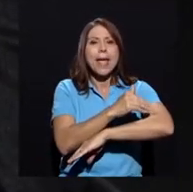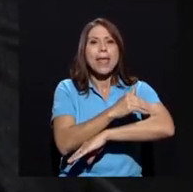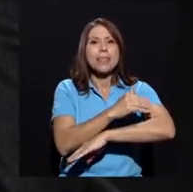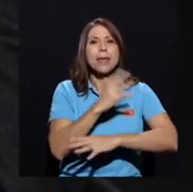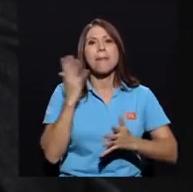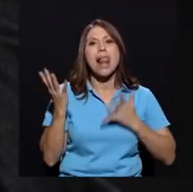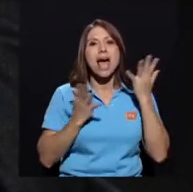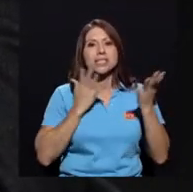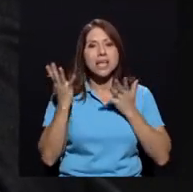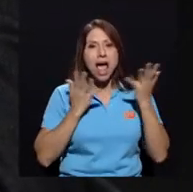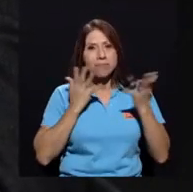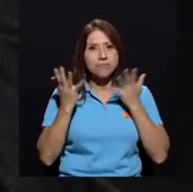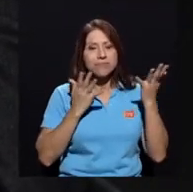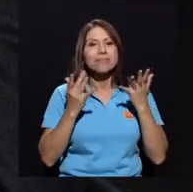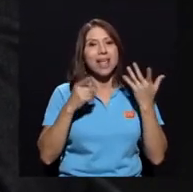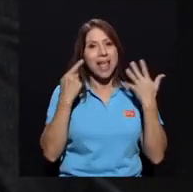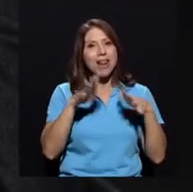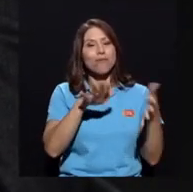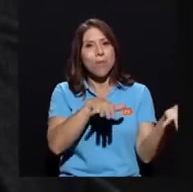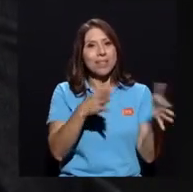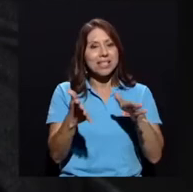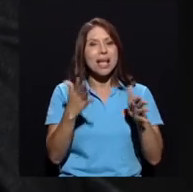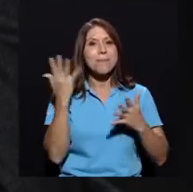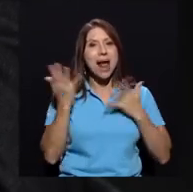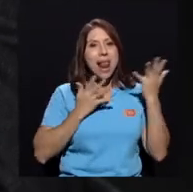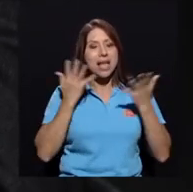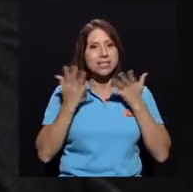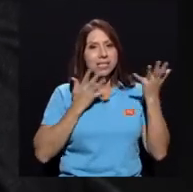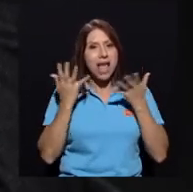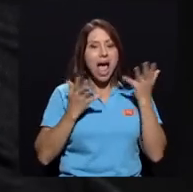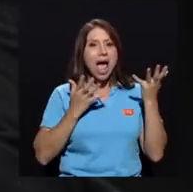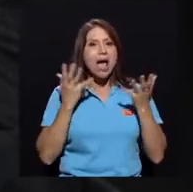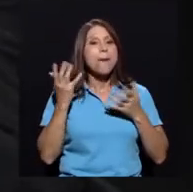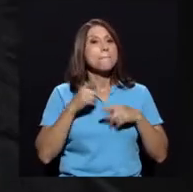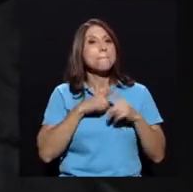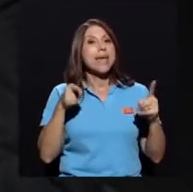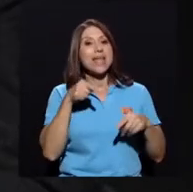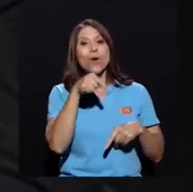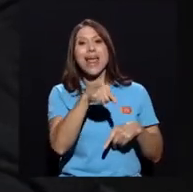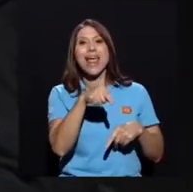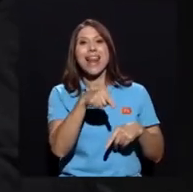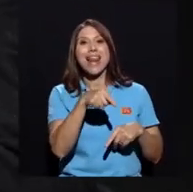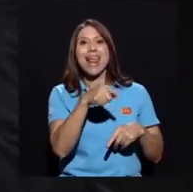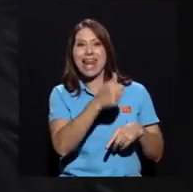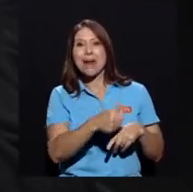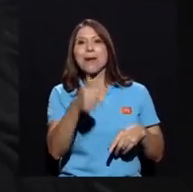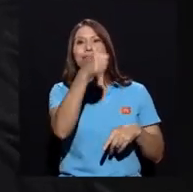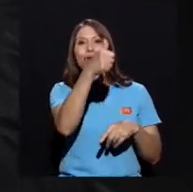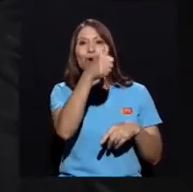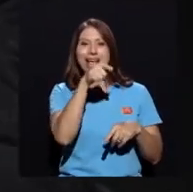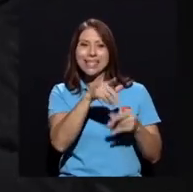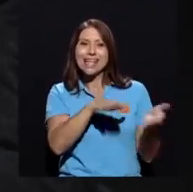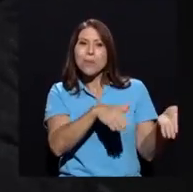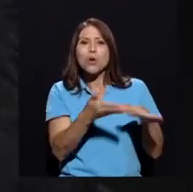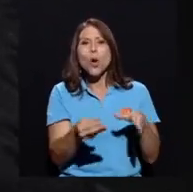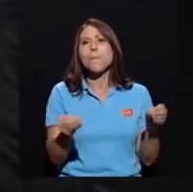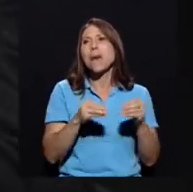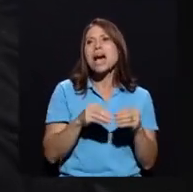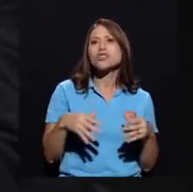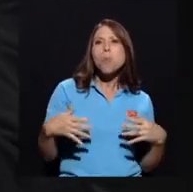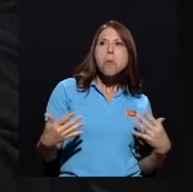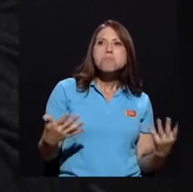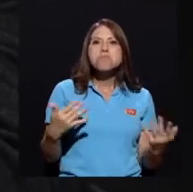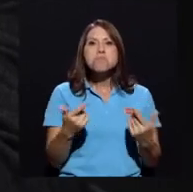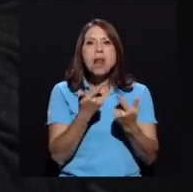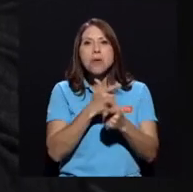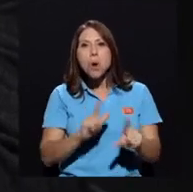Malasia, en el aeropuerto de Malasia. No es el mayor, era ese, pero ese era un poquito más playboy, más bon vivant. Este